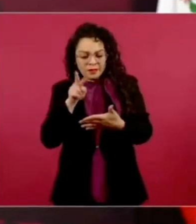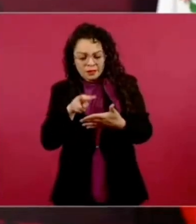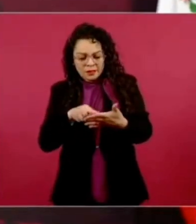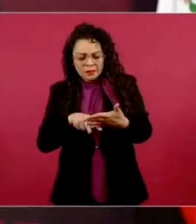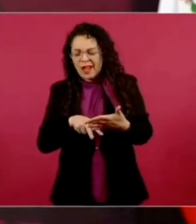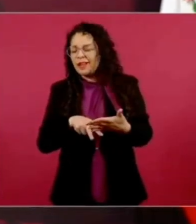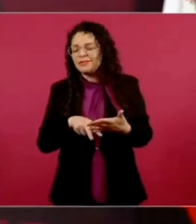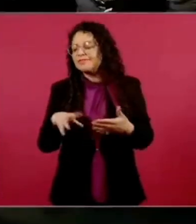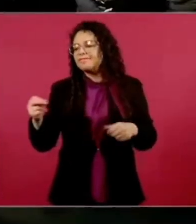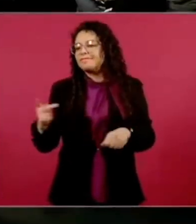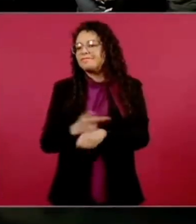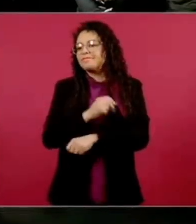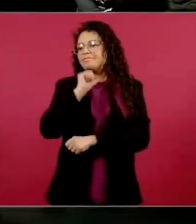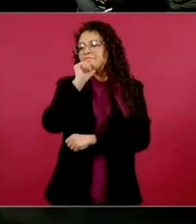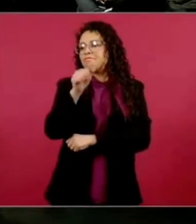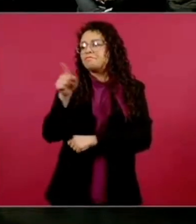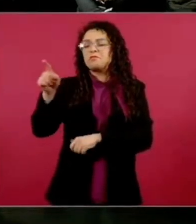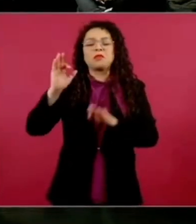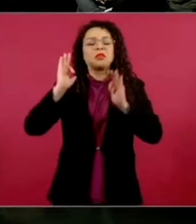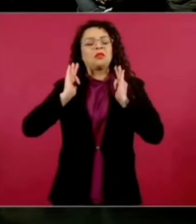Su Alteza Serenísima,